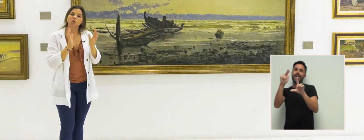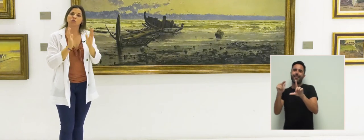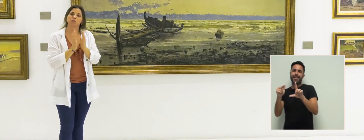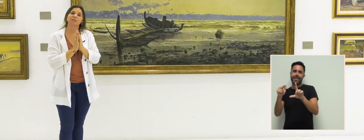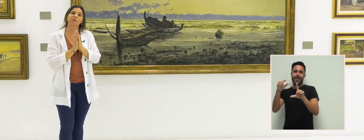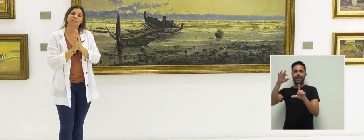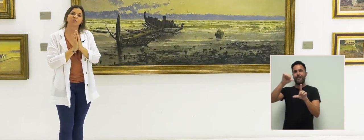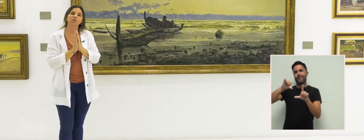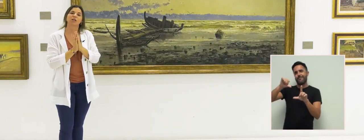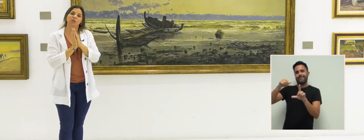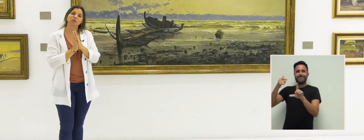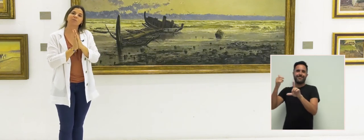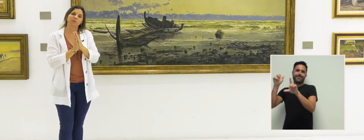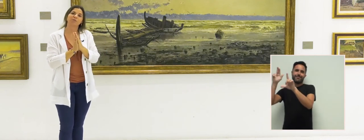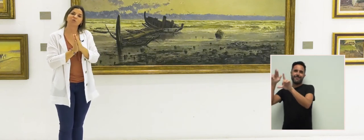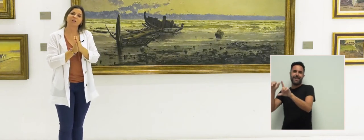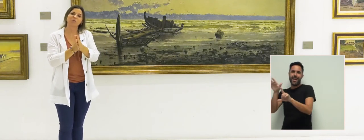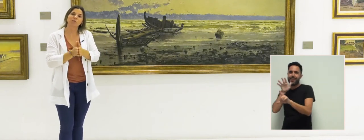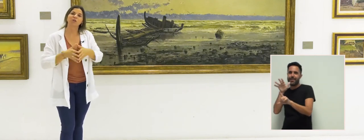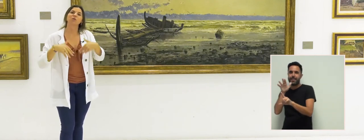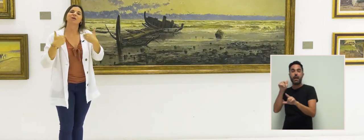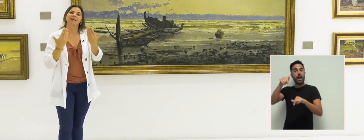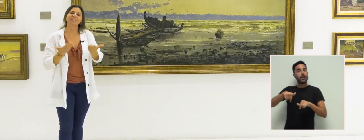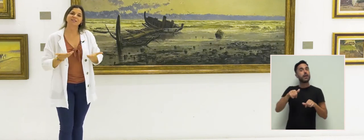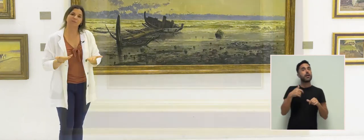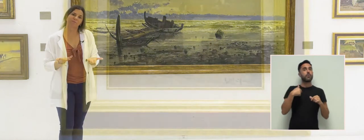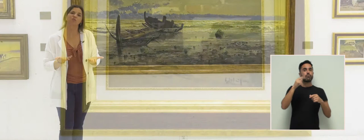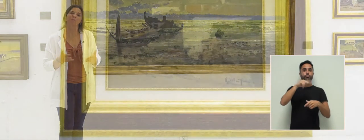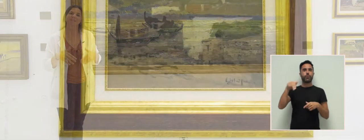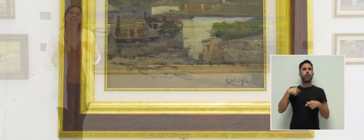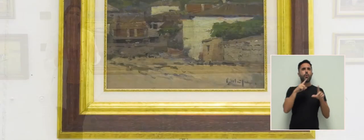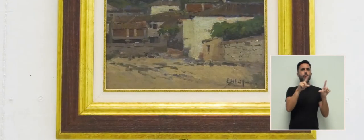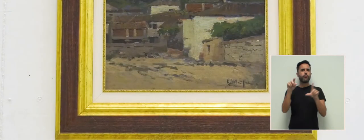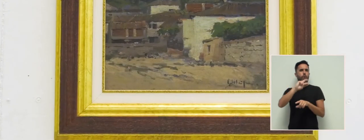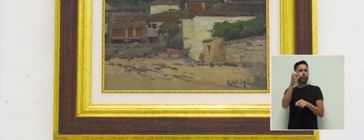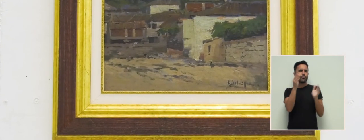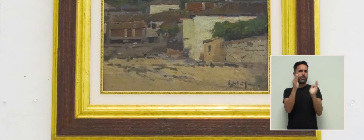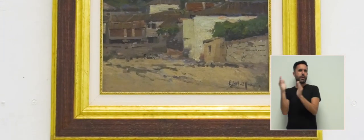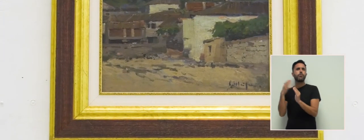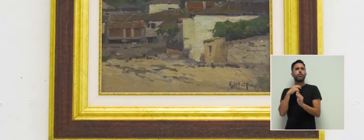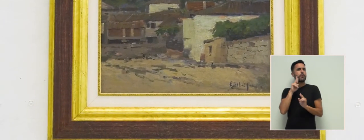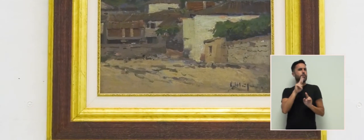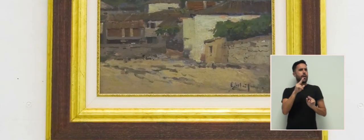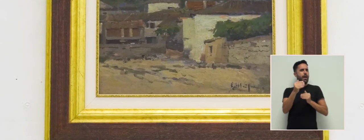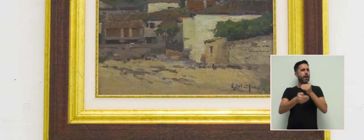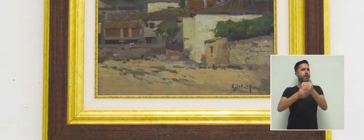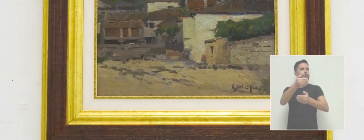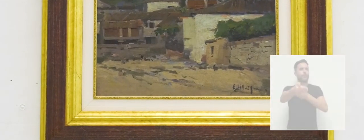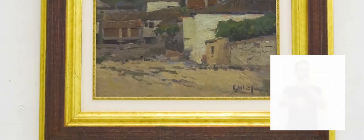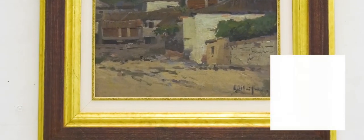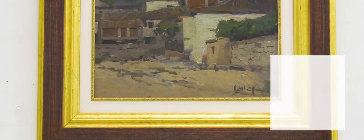temos outros máis pequenos nos que poderemos ver un pouquiño ese paso máis, ese camiñar.